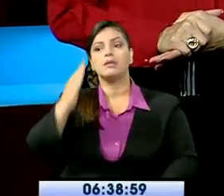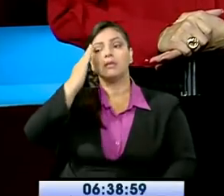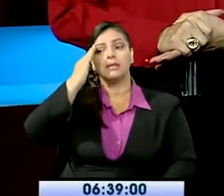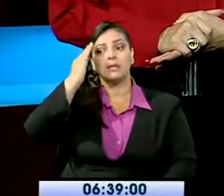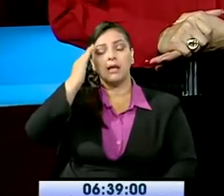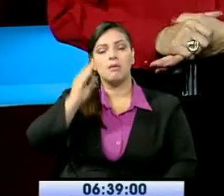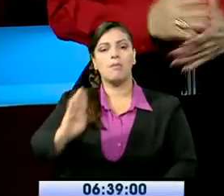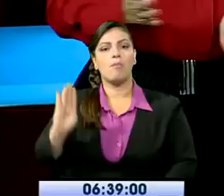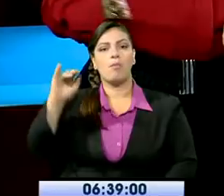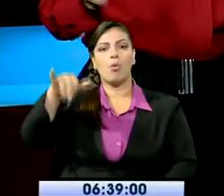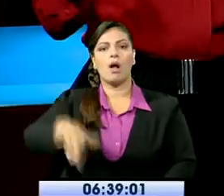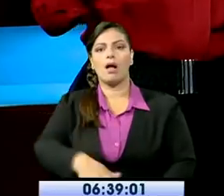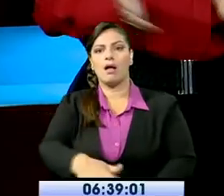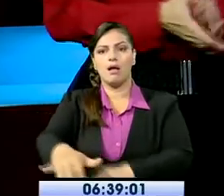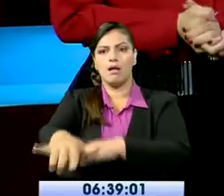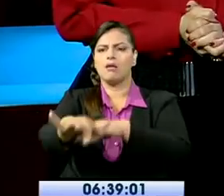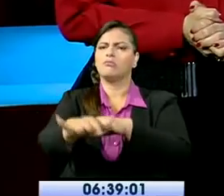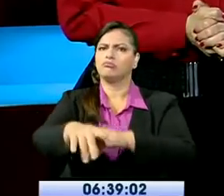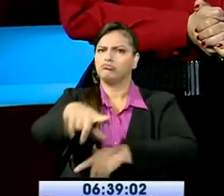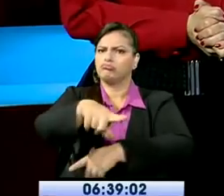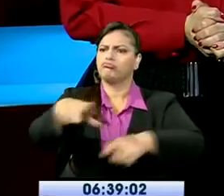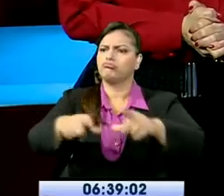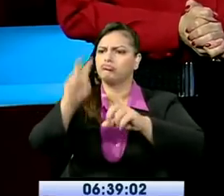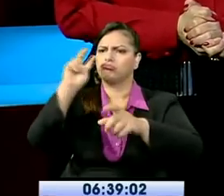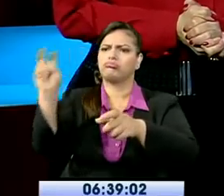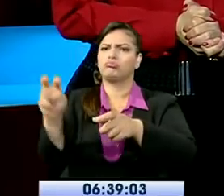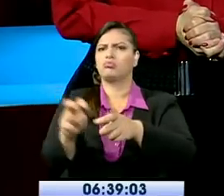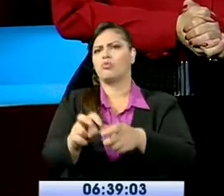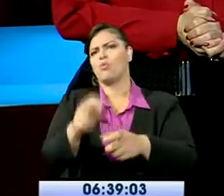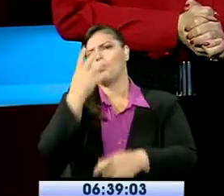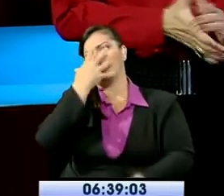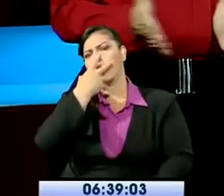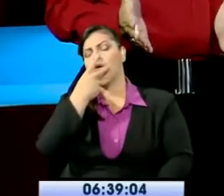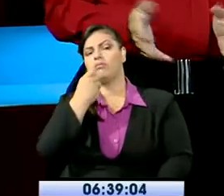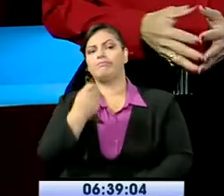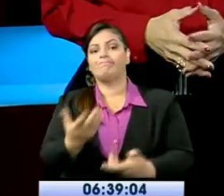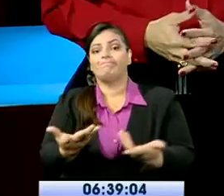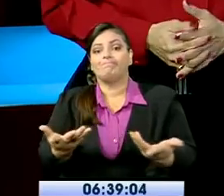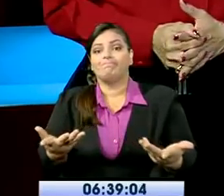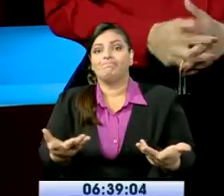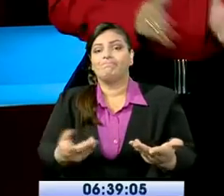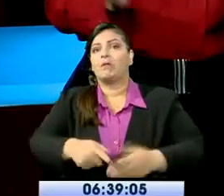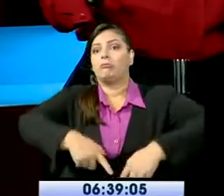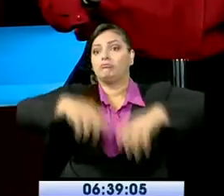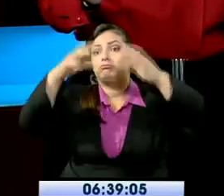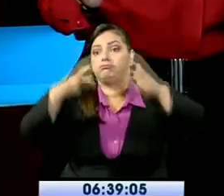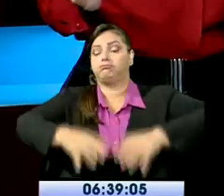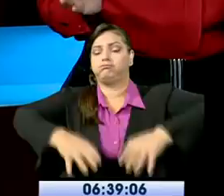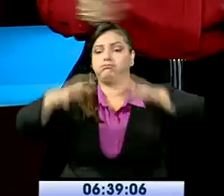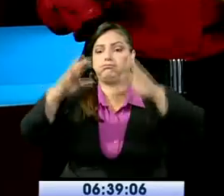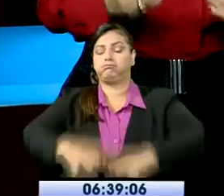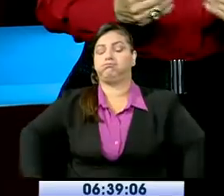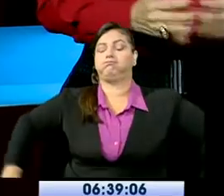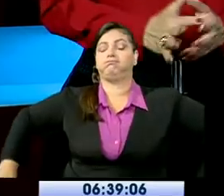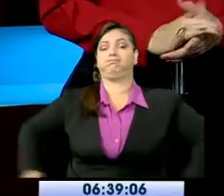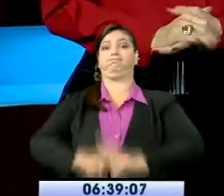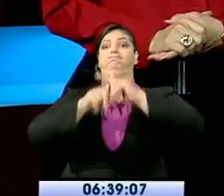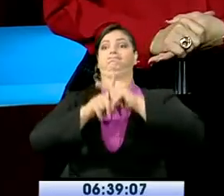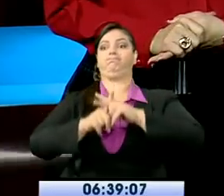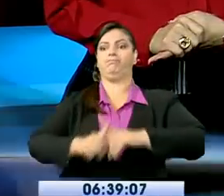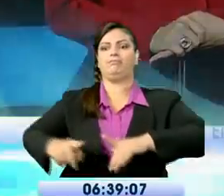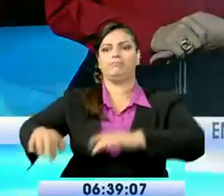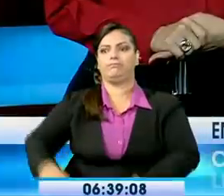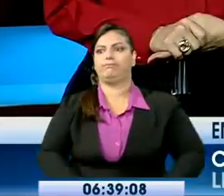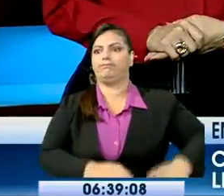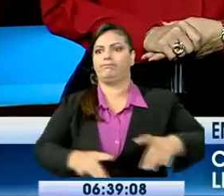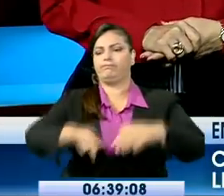es, lamentable. Pero bueno, ya son cosas que pues definitivamente se suscitan, así es la naturaleza y habrá que ir tomando